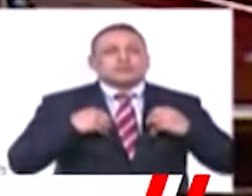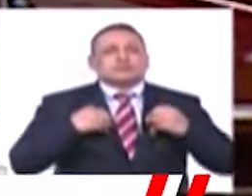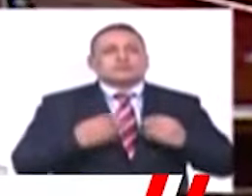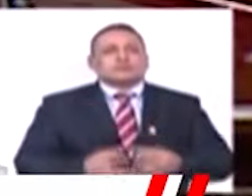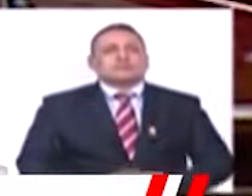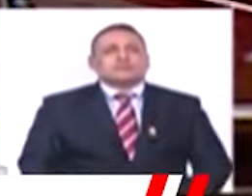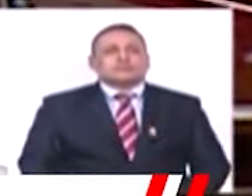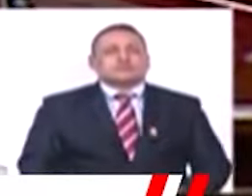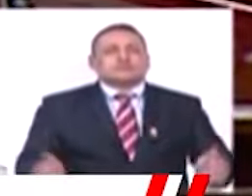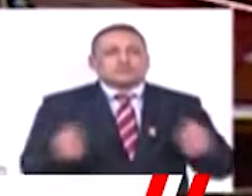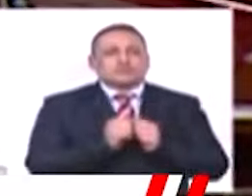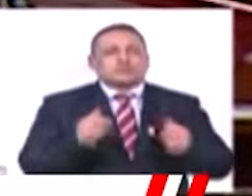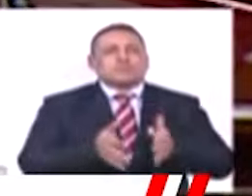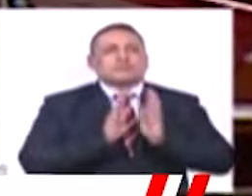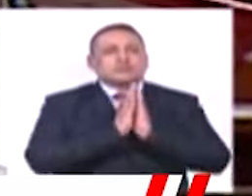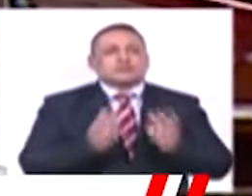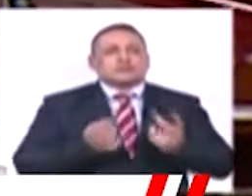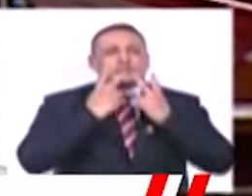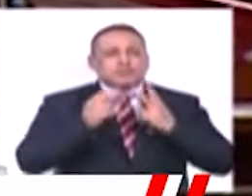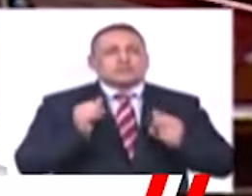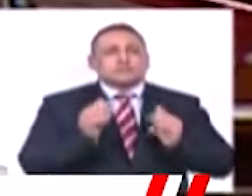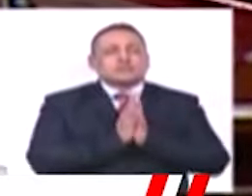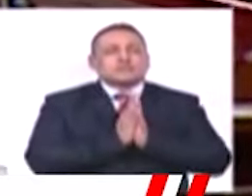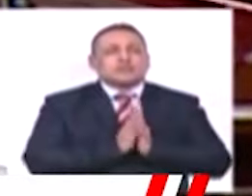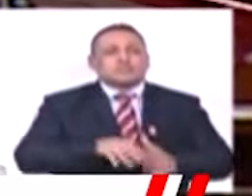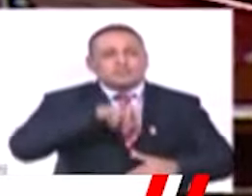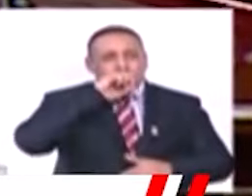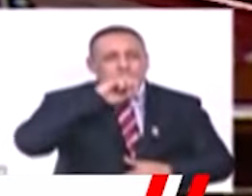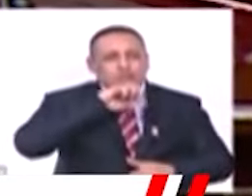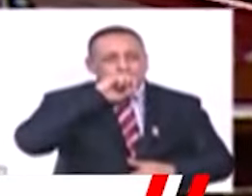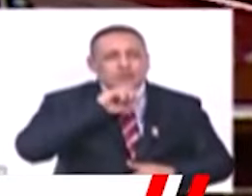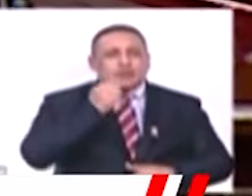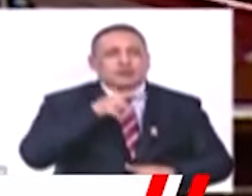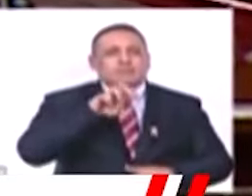Acogiendo la invocación del Santo Padre,